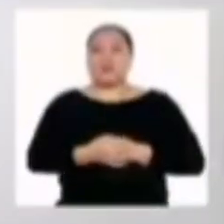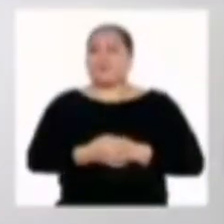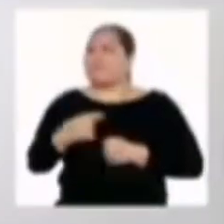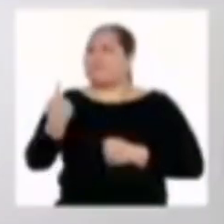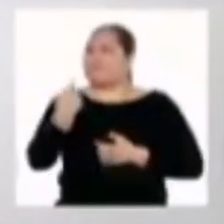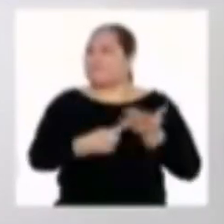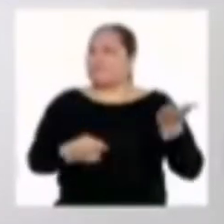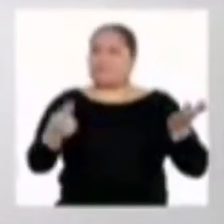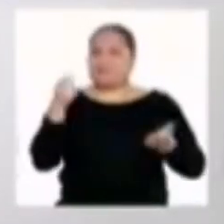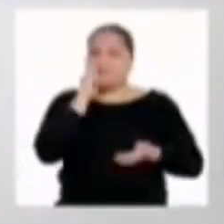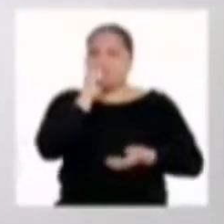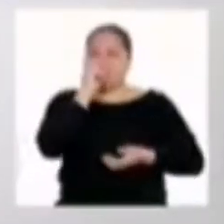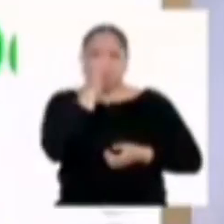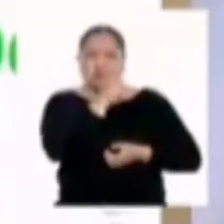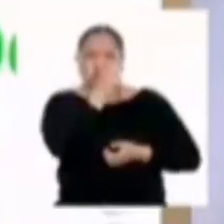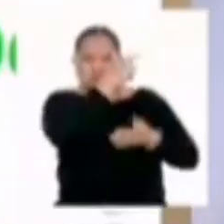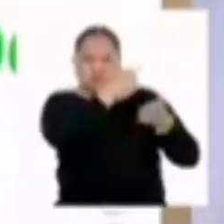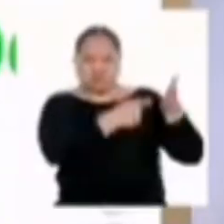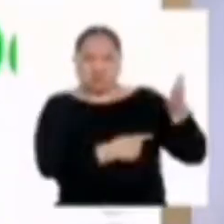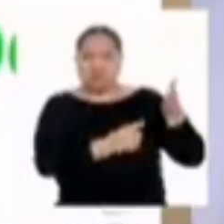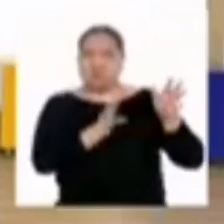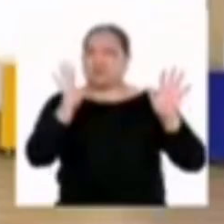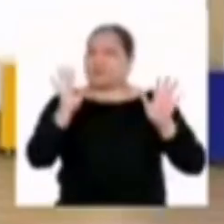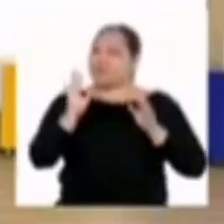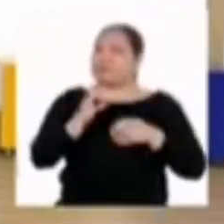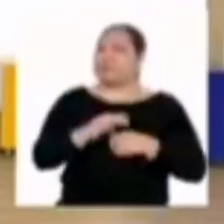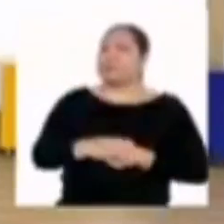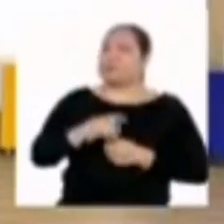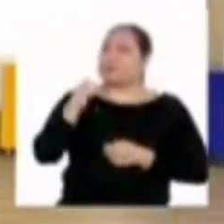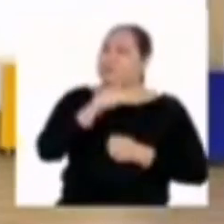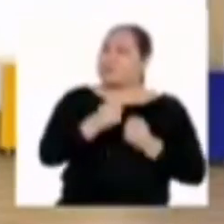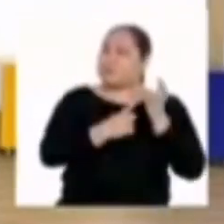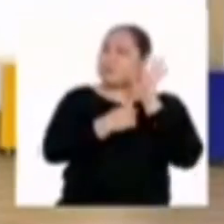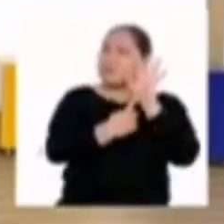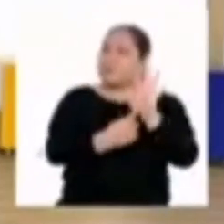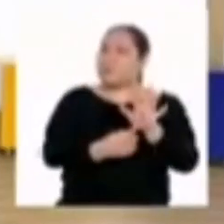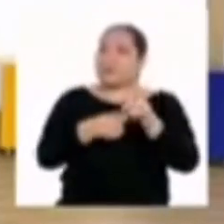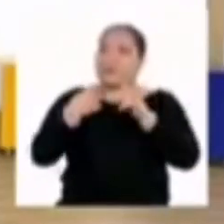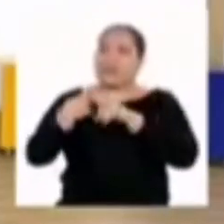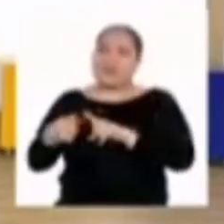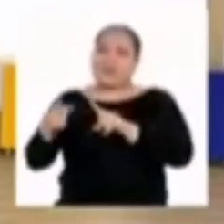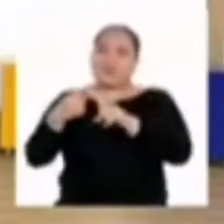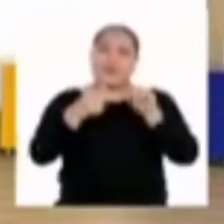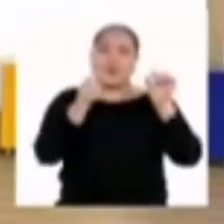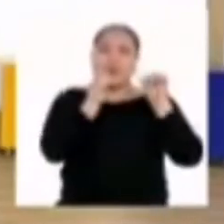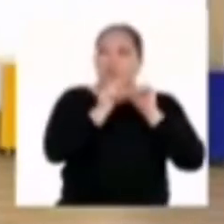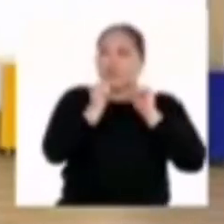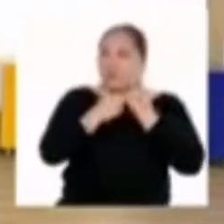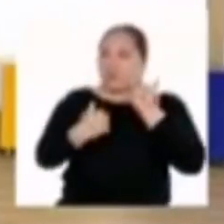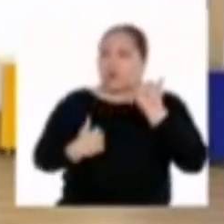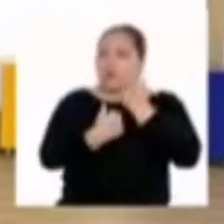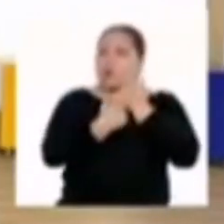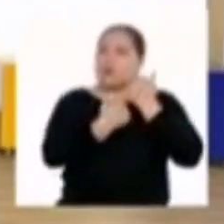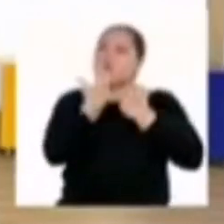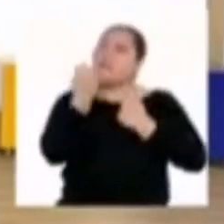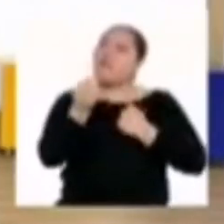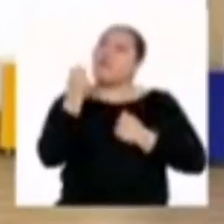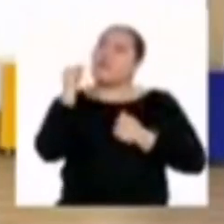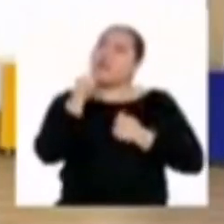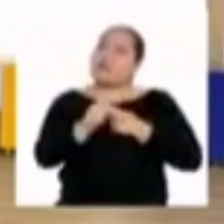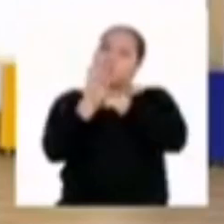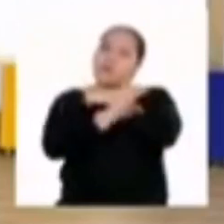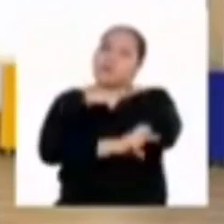¿De qué se habla en este párrafo? A ver, nos presenta diversas cifras que respaldan por qué somos un